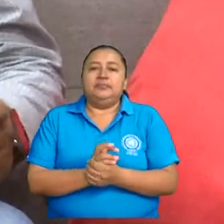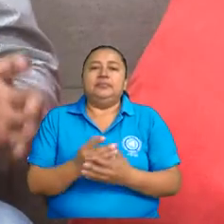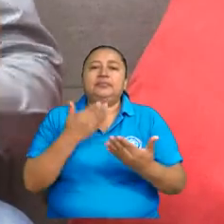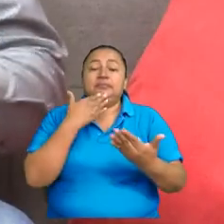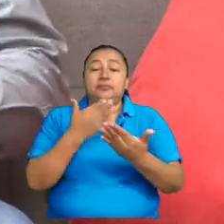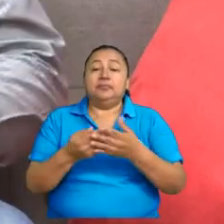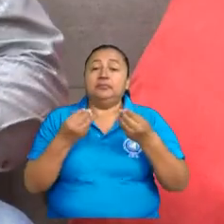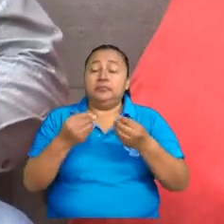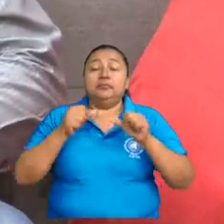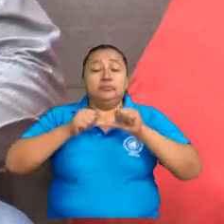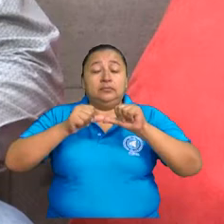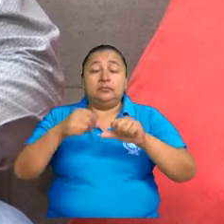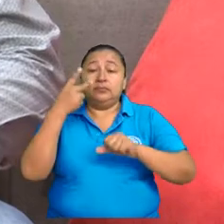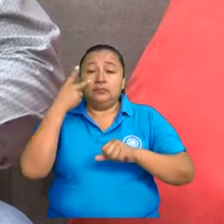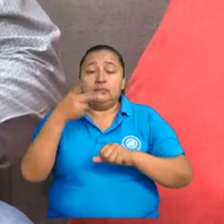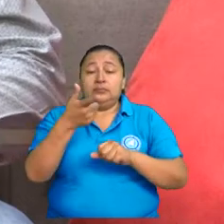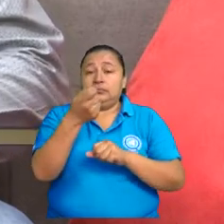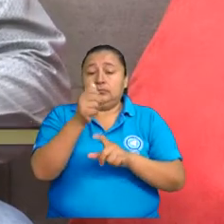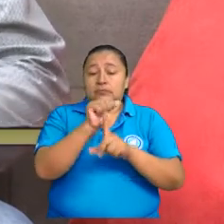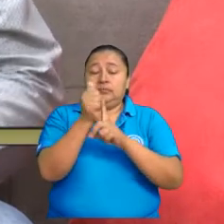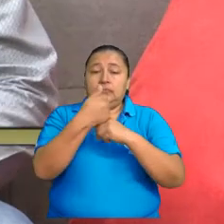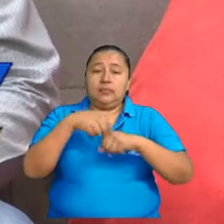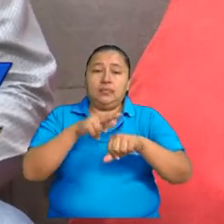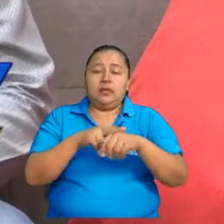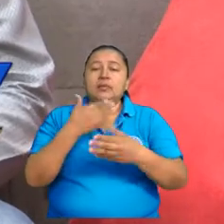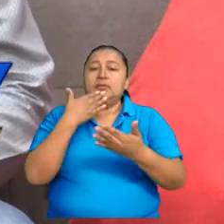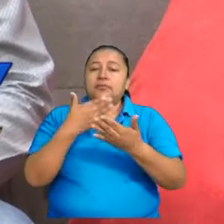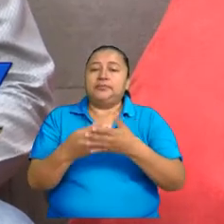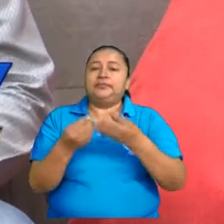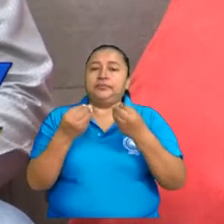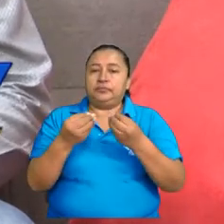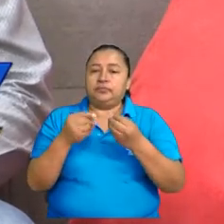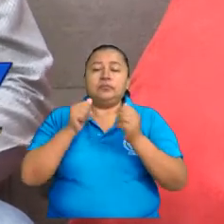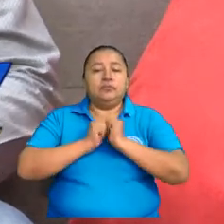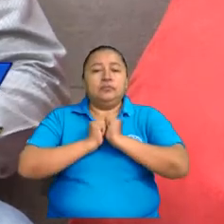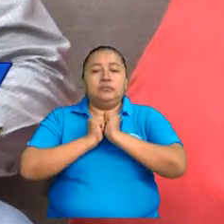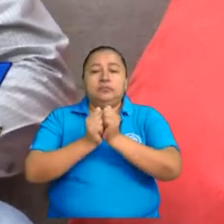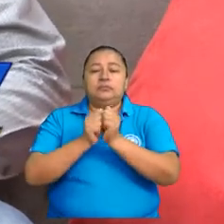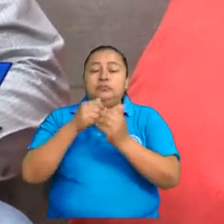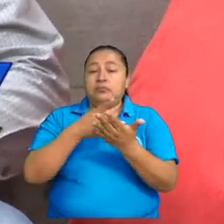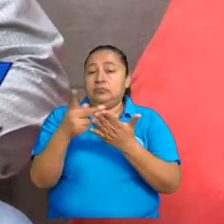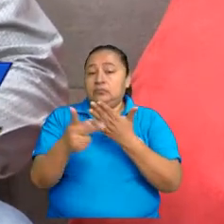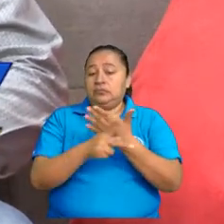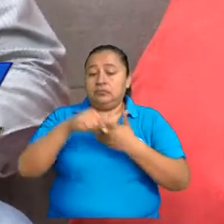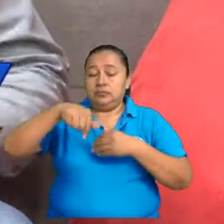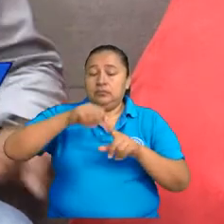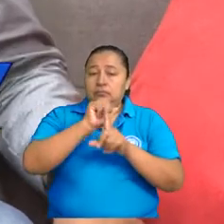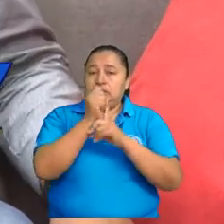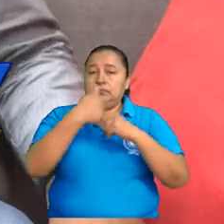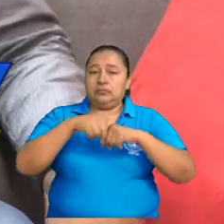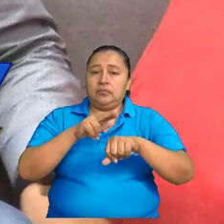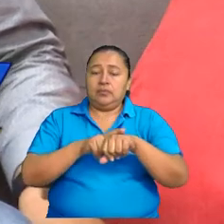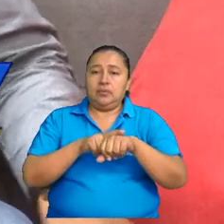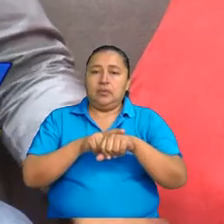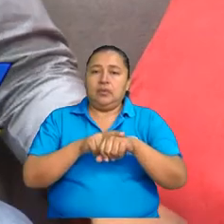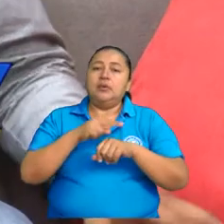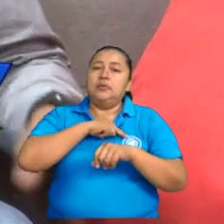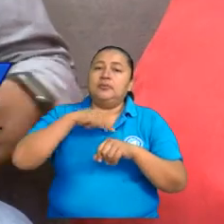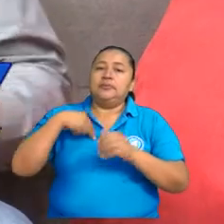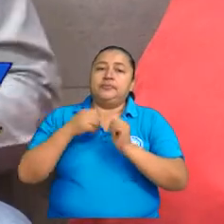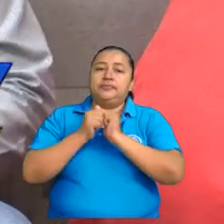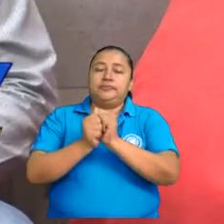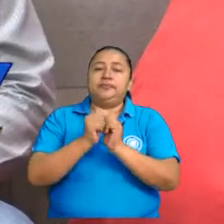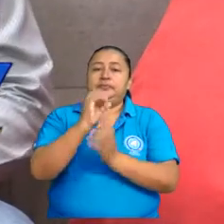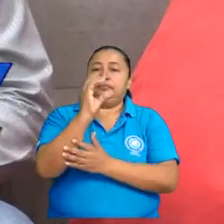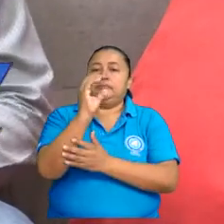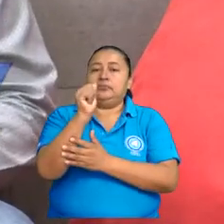Muchísimas gracias por continuar en sintonía del canal parlamentario. Muchísimas gracias por continuar acompañándonos en su programa desde el Parlamento. Con nosotros el compañero